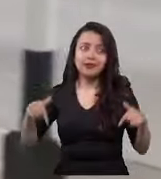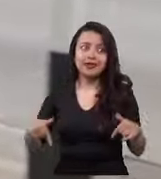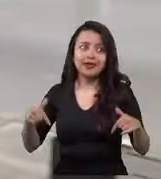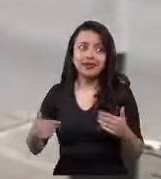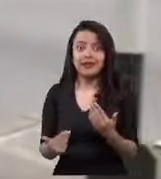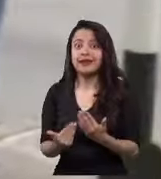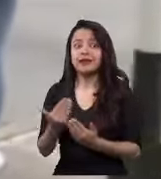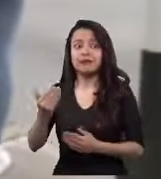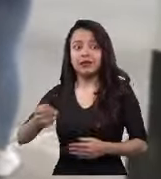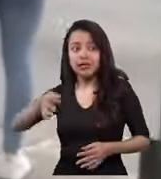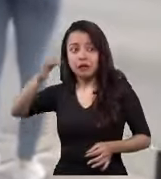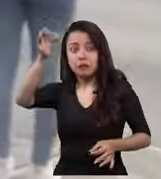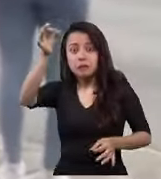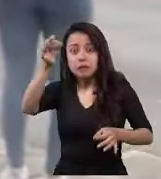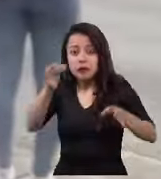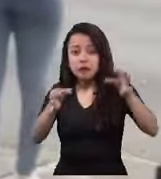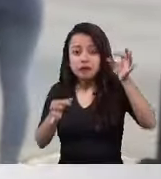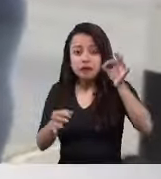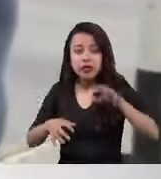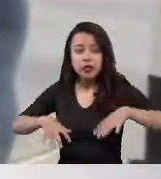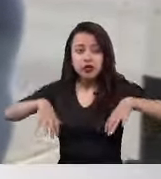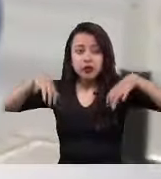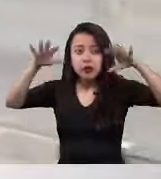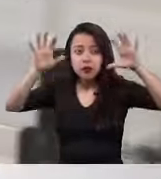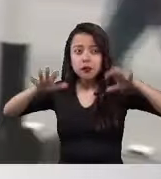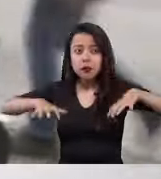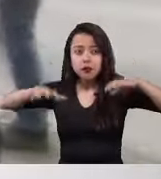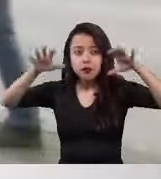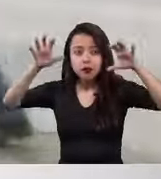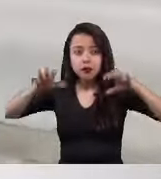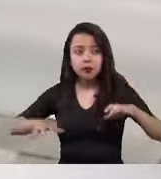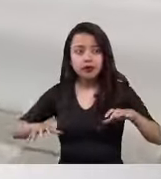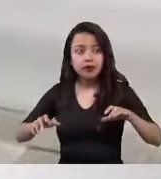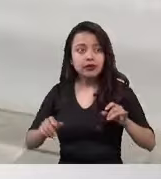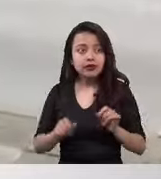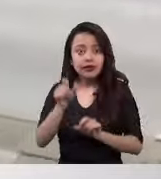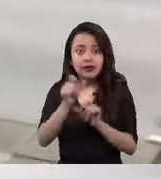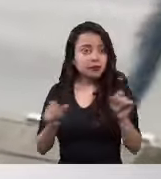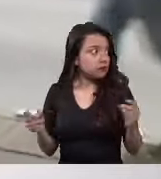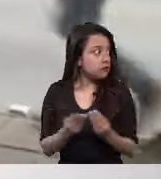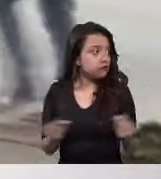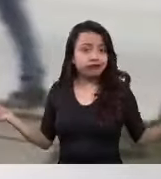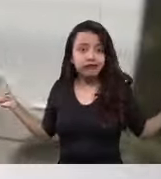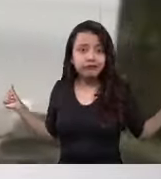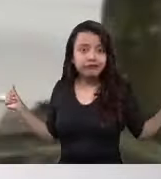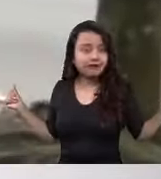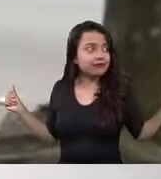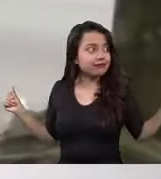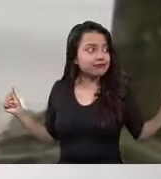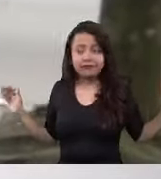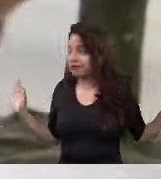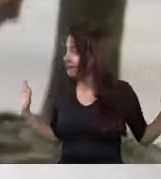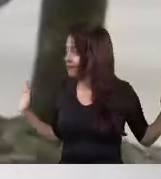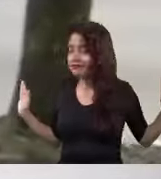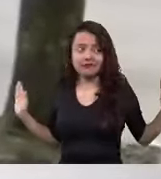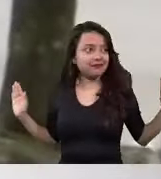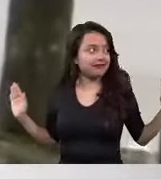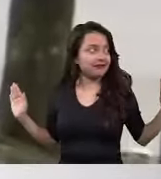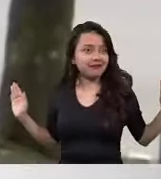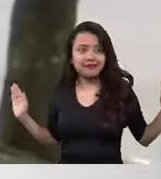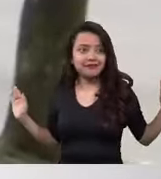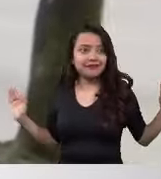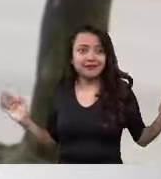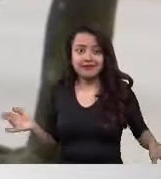en Manizales. Bueno, la gente que había aquí automáticamente se ha dispersado. Bueno, ¿qué decía